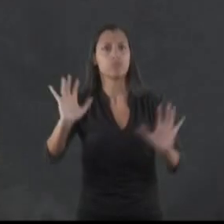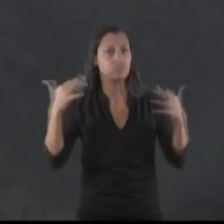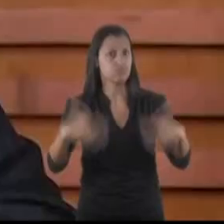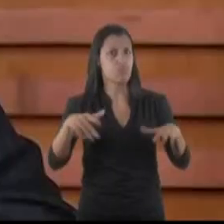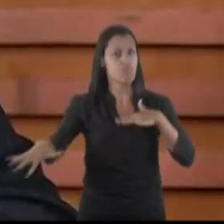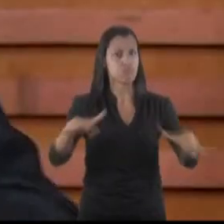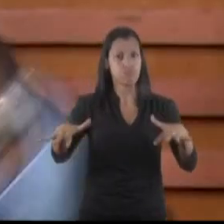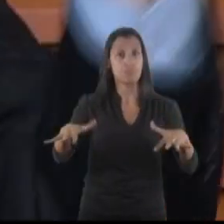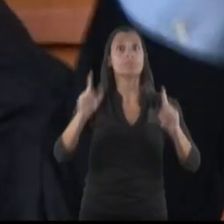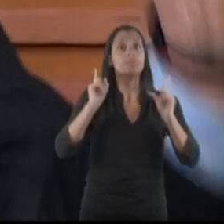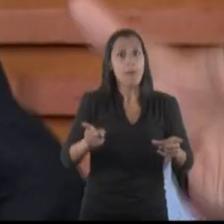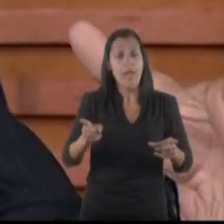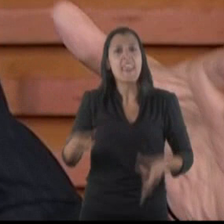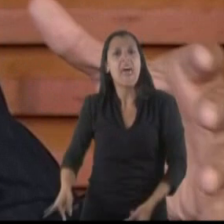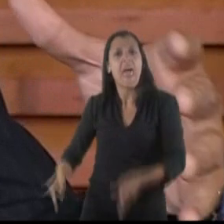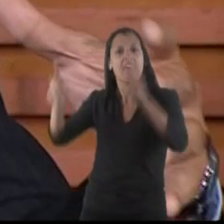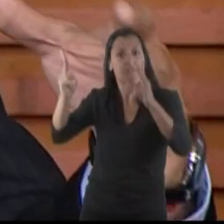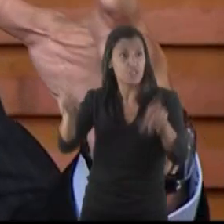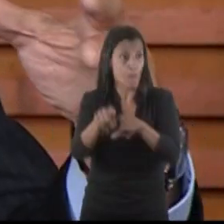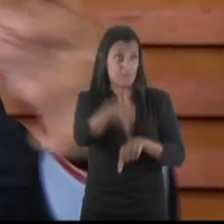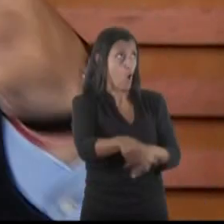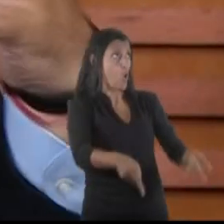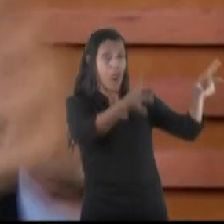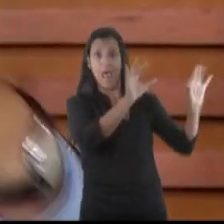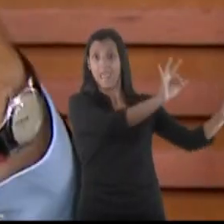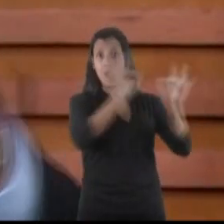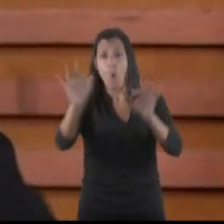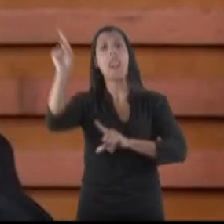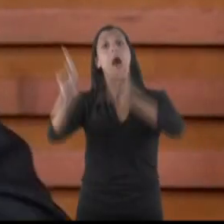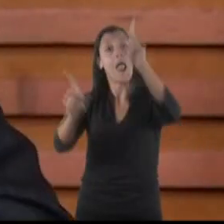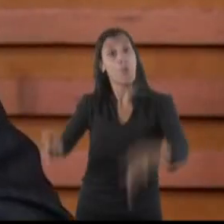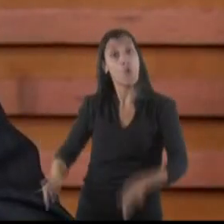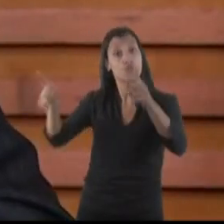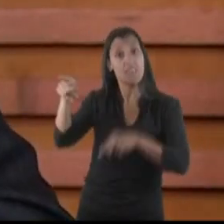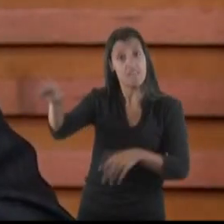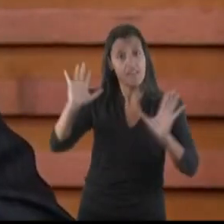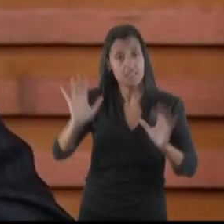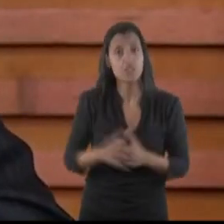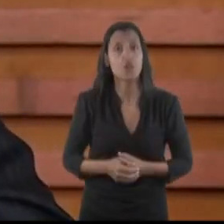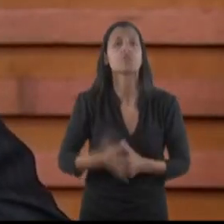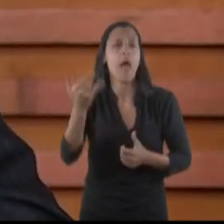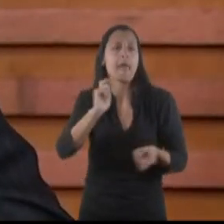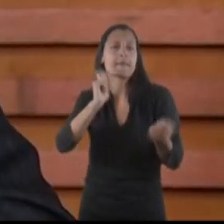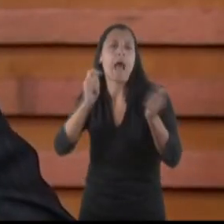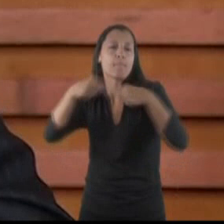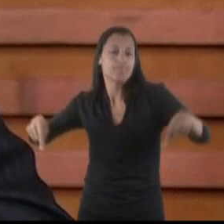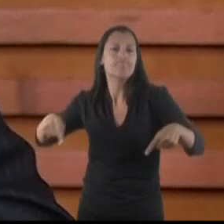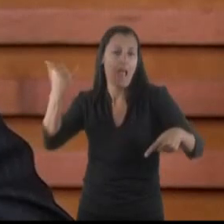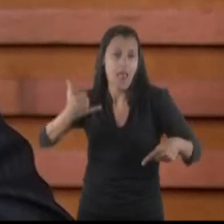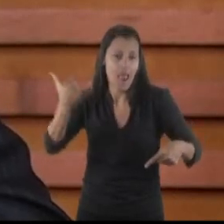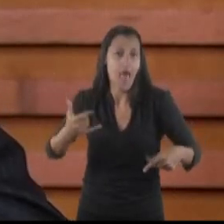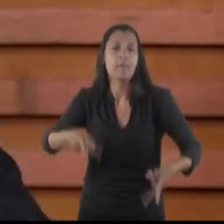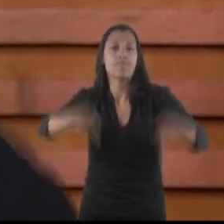intervenciones, edificios íntegros como estos, algunos cambios estructurales